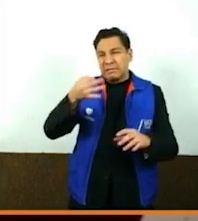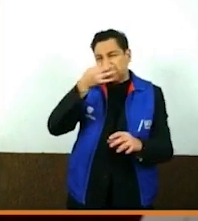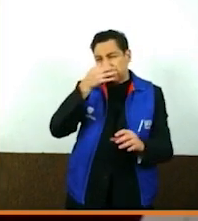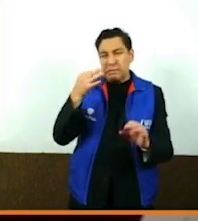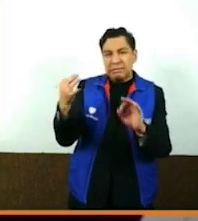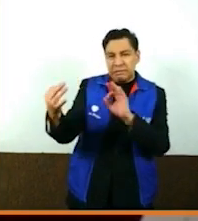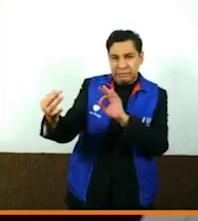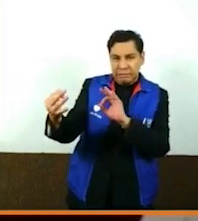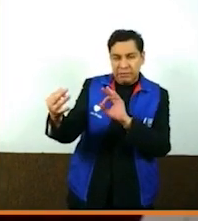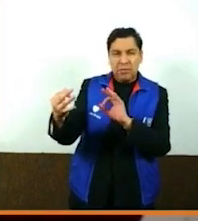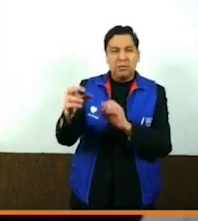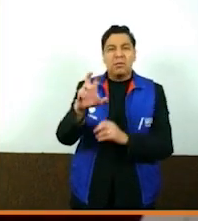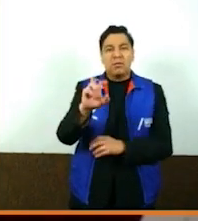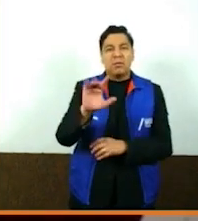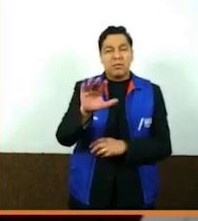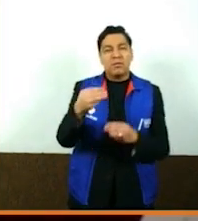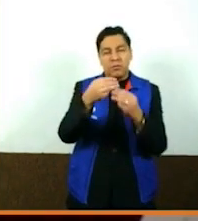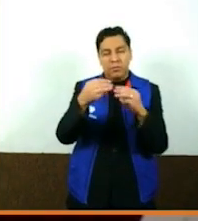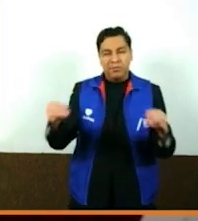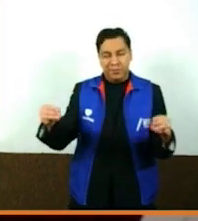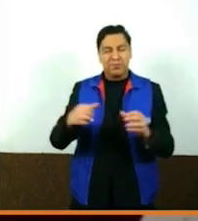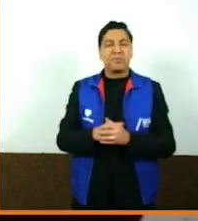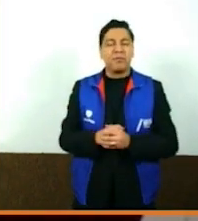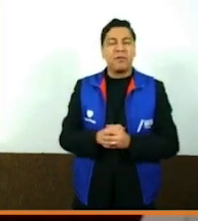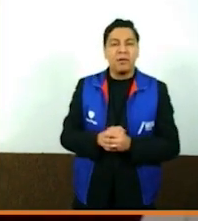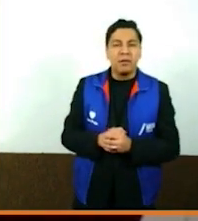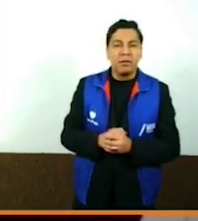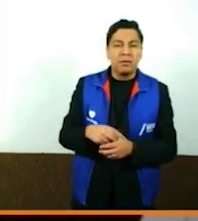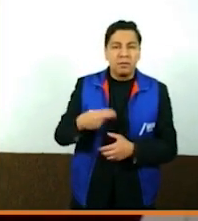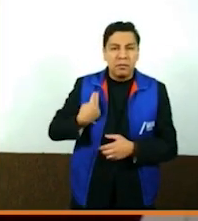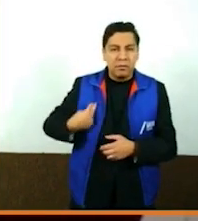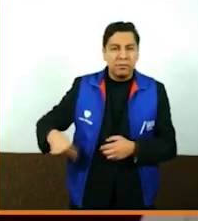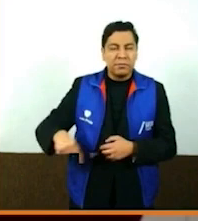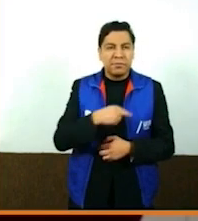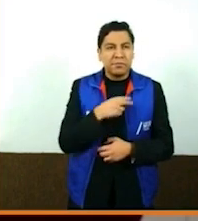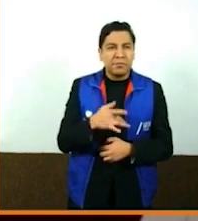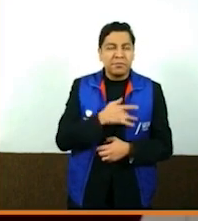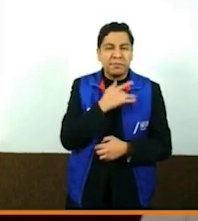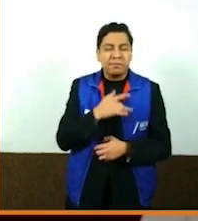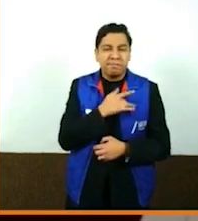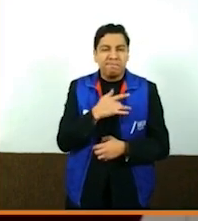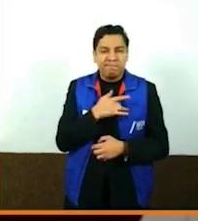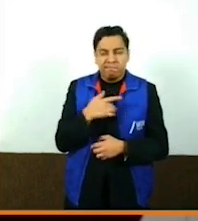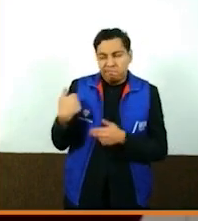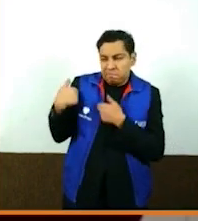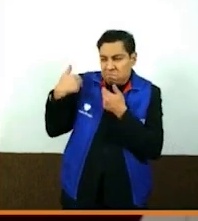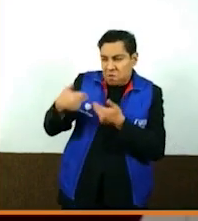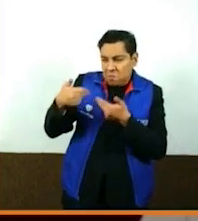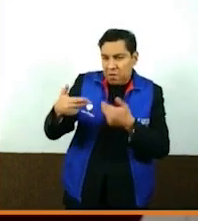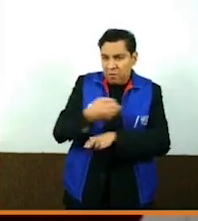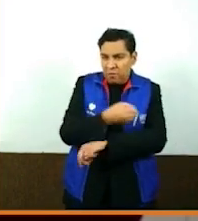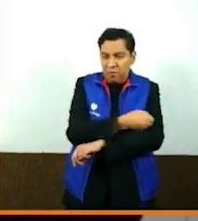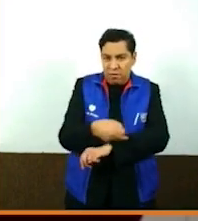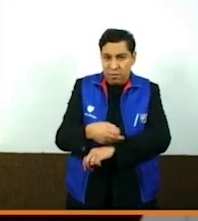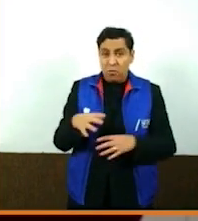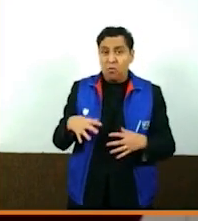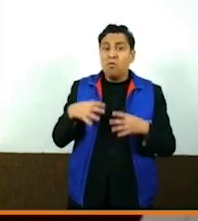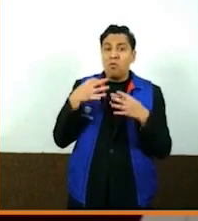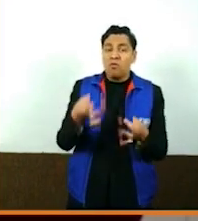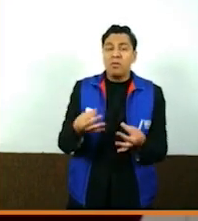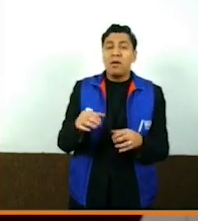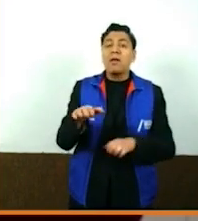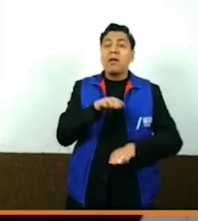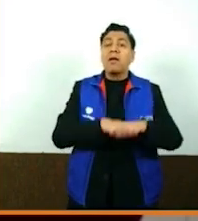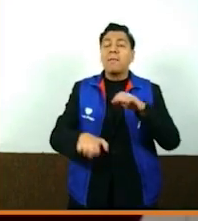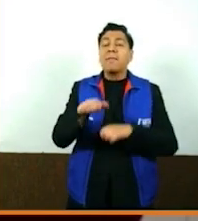un camino, somos responsables socialmente por convicción y como legado familiar. Nuestro fundador